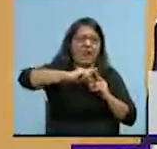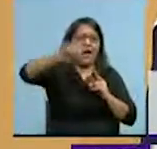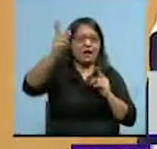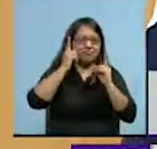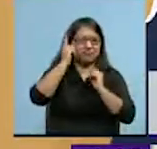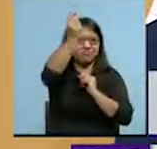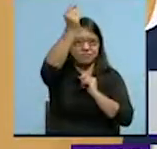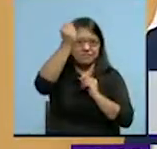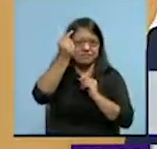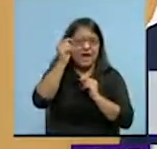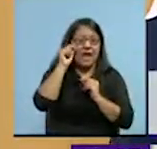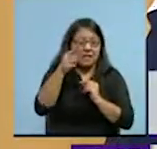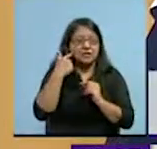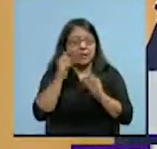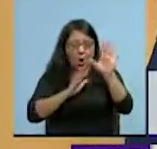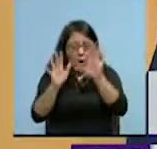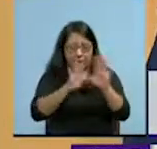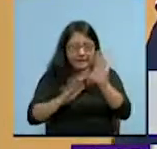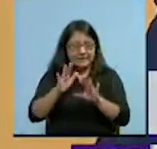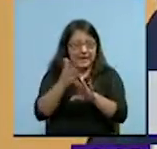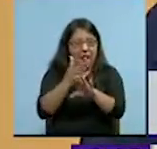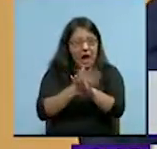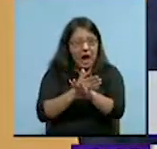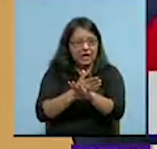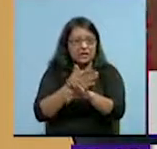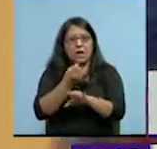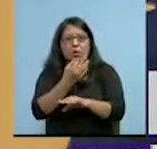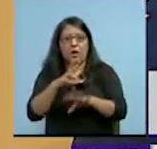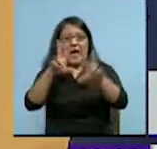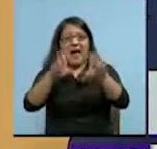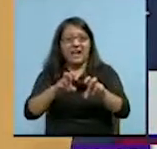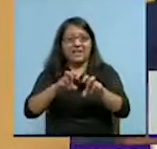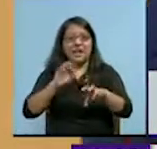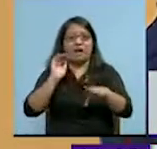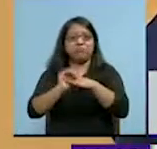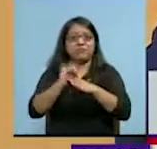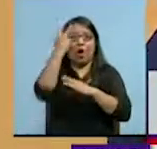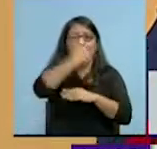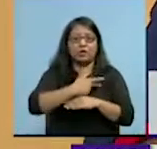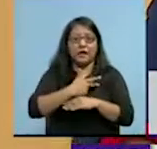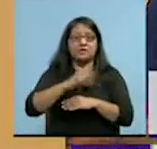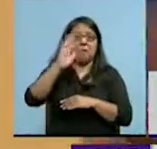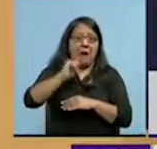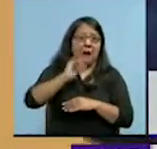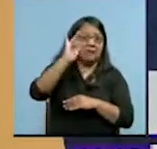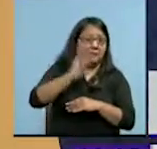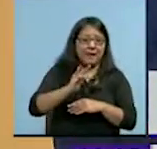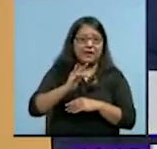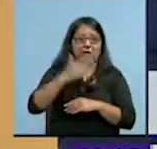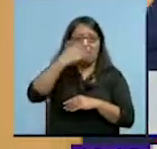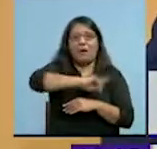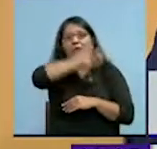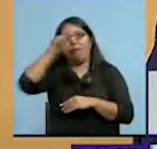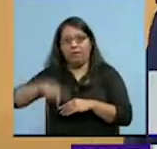era un poco programar eso llegar un tal día alquilar hotel ese fin de semana o ese martes de miércoles volver